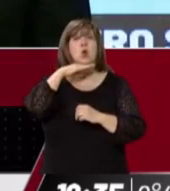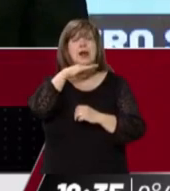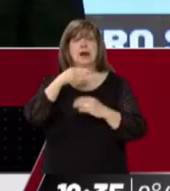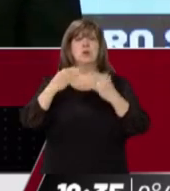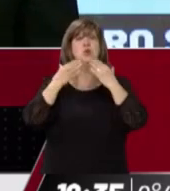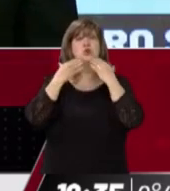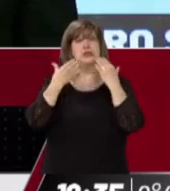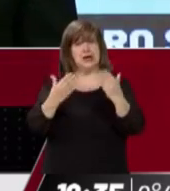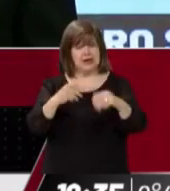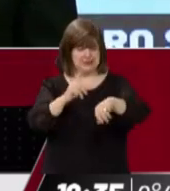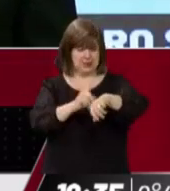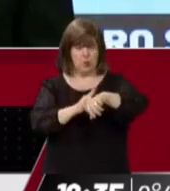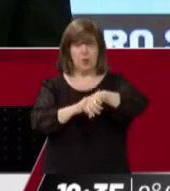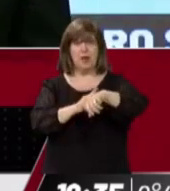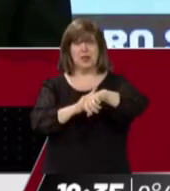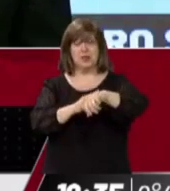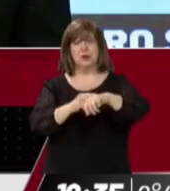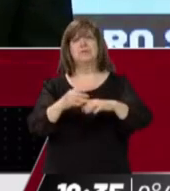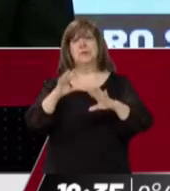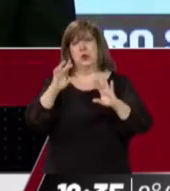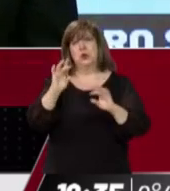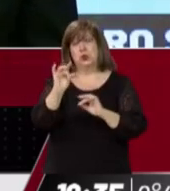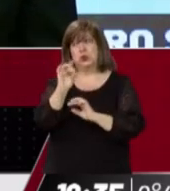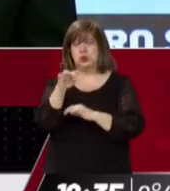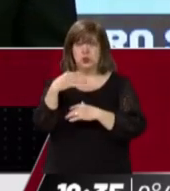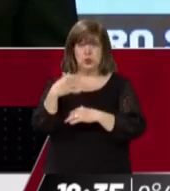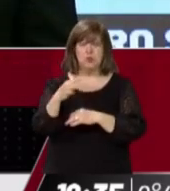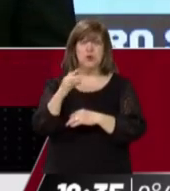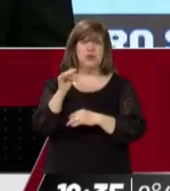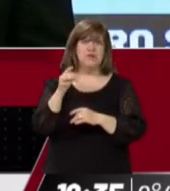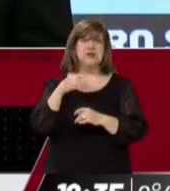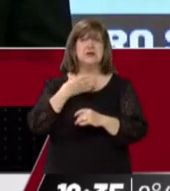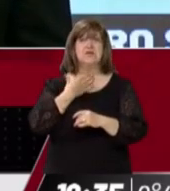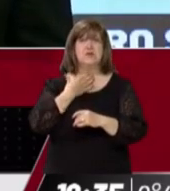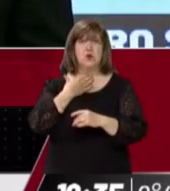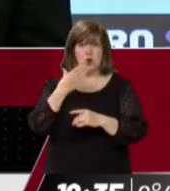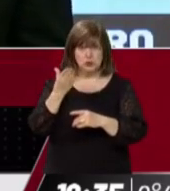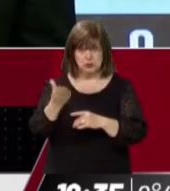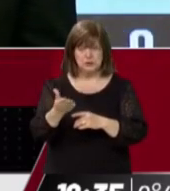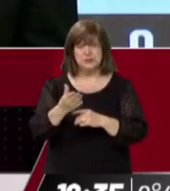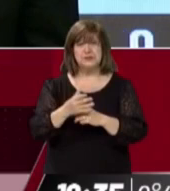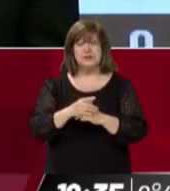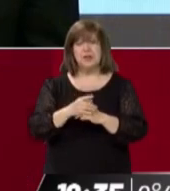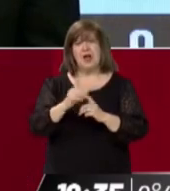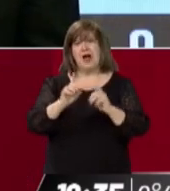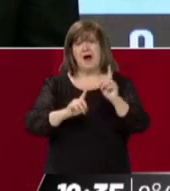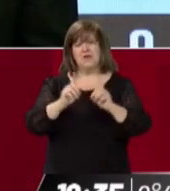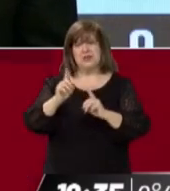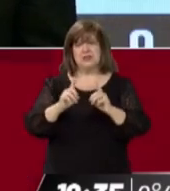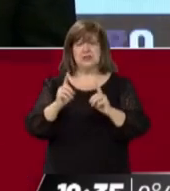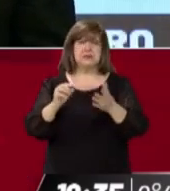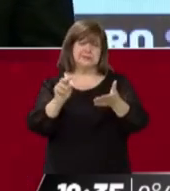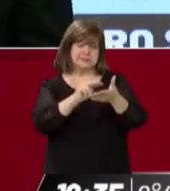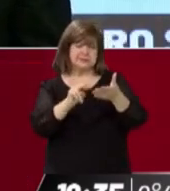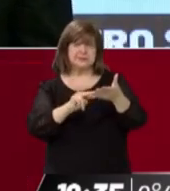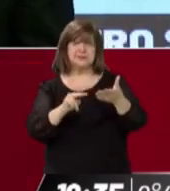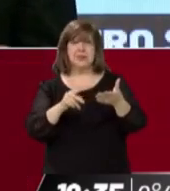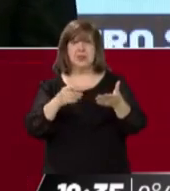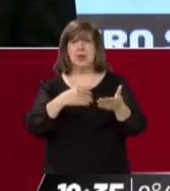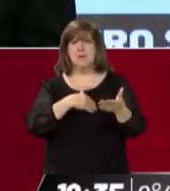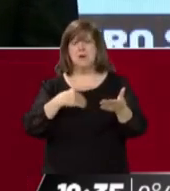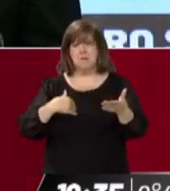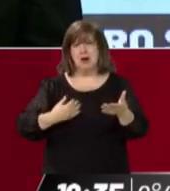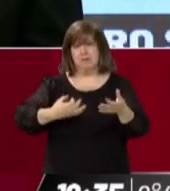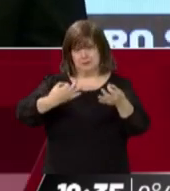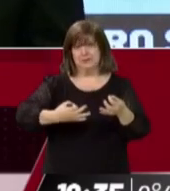y la realmente que es por supuesto muy difícil escucharte tu testimonio Más allá de que a uno le suelen llegar datos o irlo de primera mano